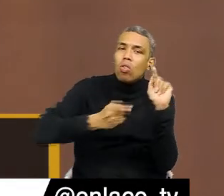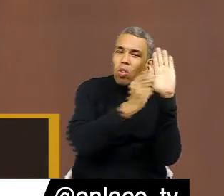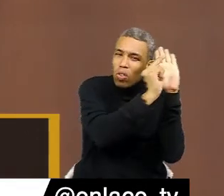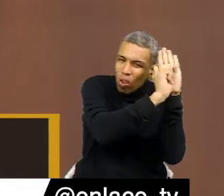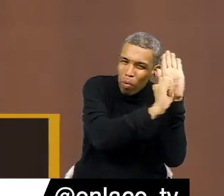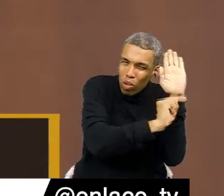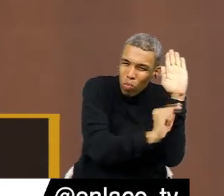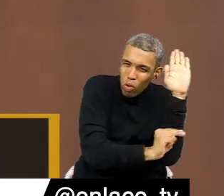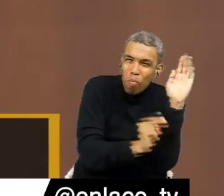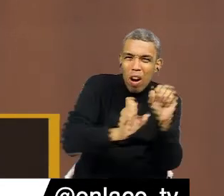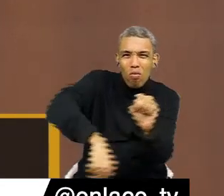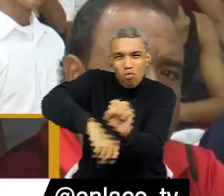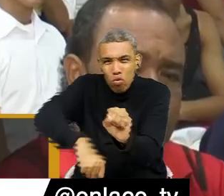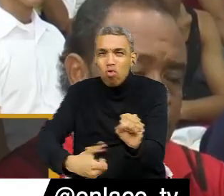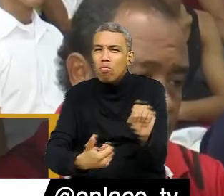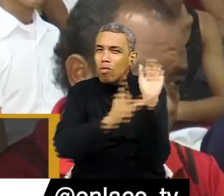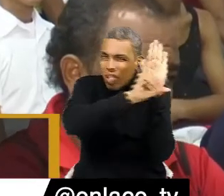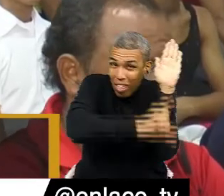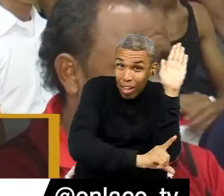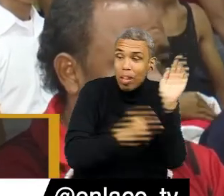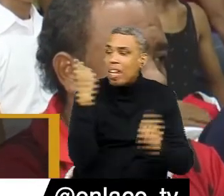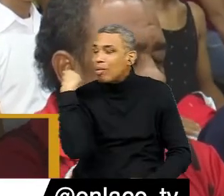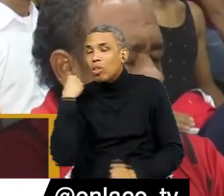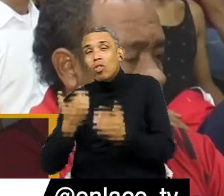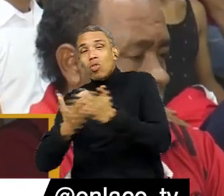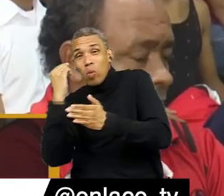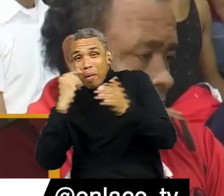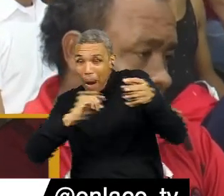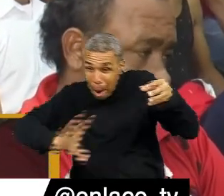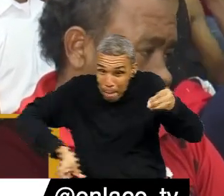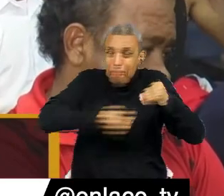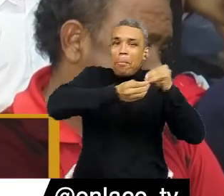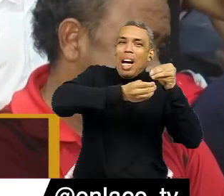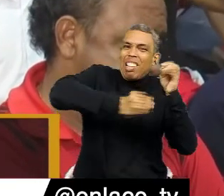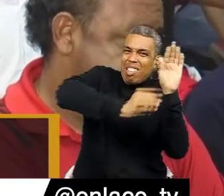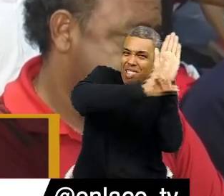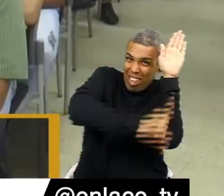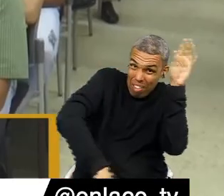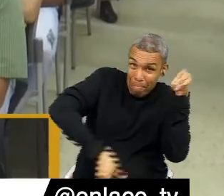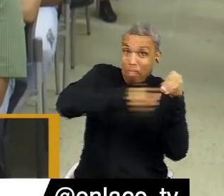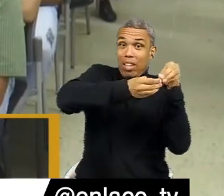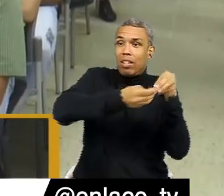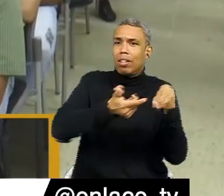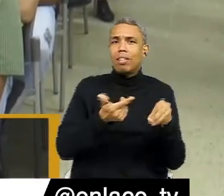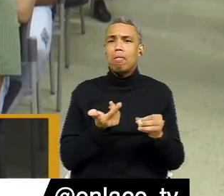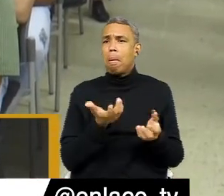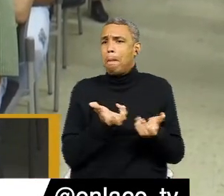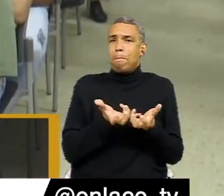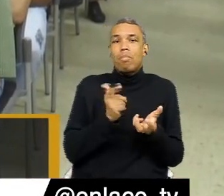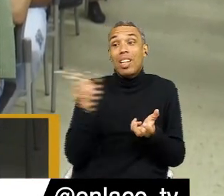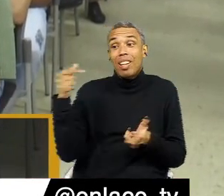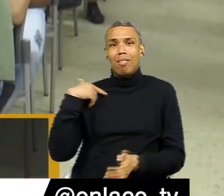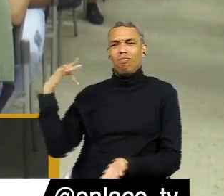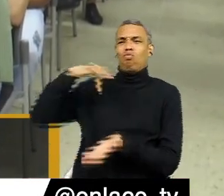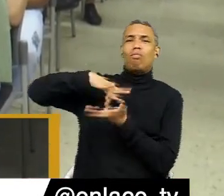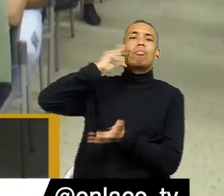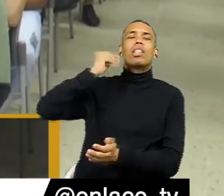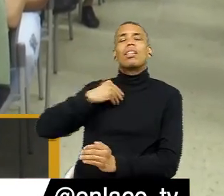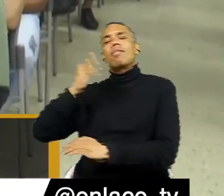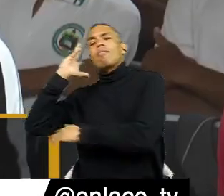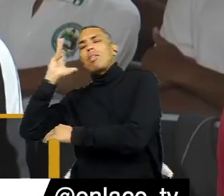solamente los jueces, sino también los deportistas, los dirigentes, para saber obviamente qué peleamos dentro de un campo de juego. Pero creo